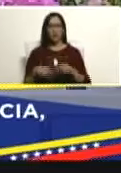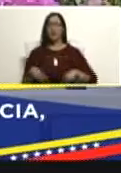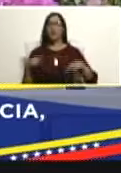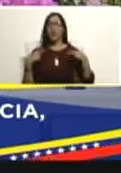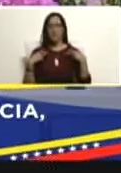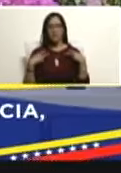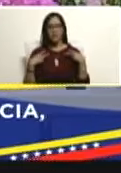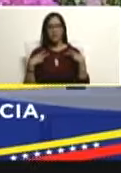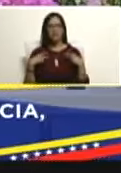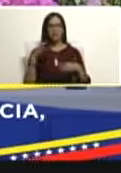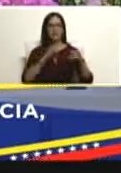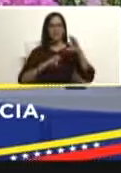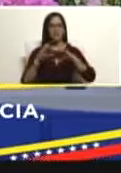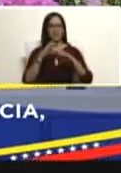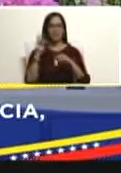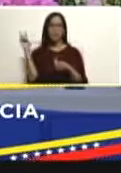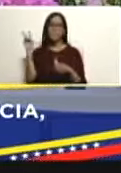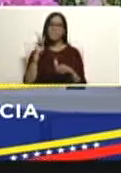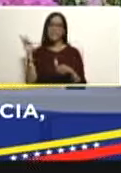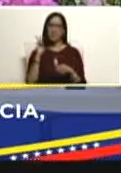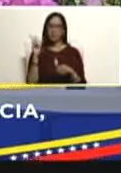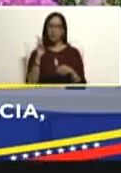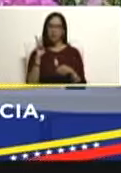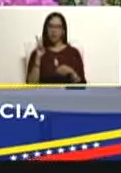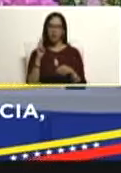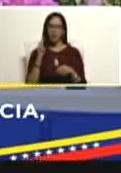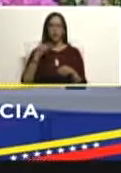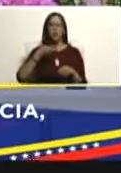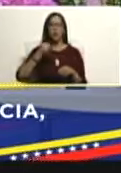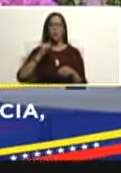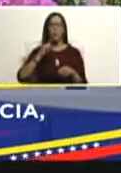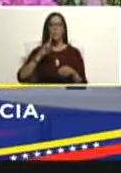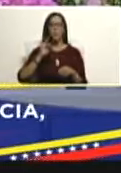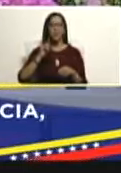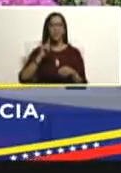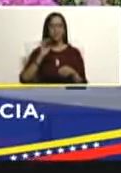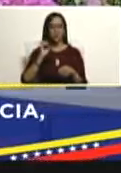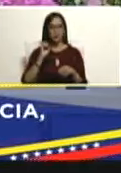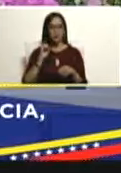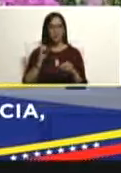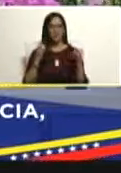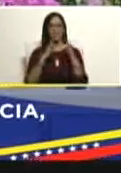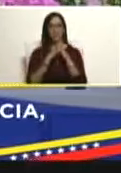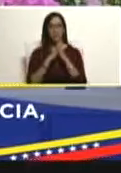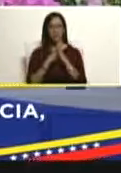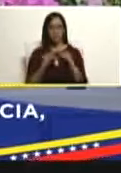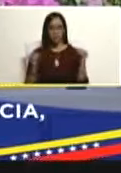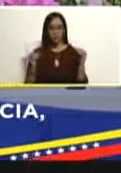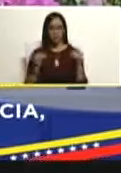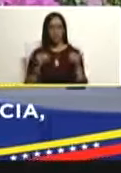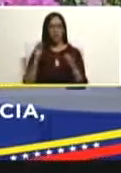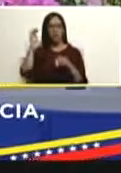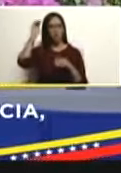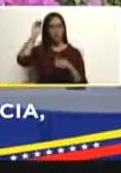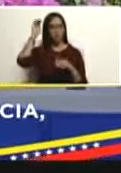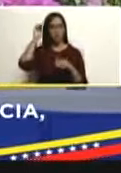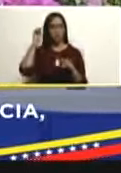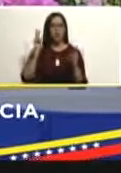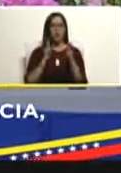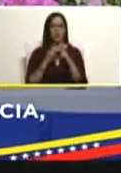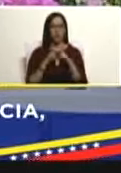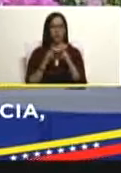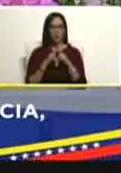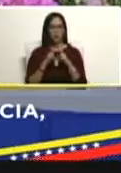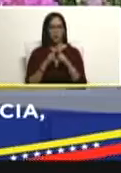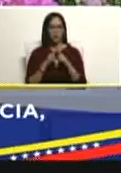del científico venezolano Humberto Fernández Morán, para que todas las generaciones del futuro la conozcan a